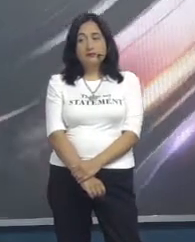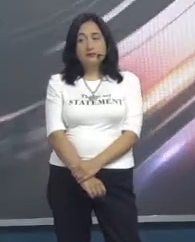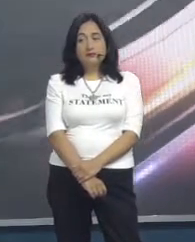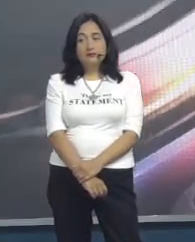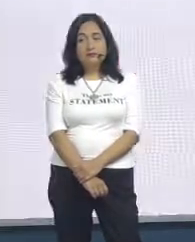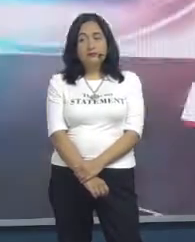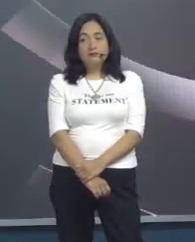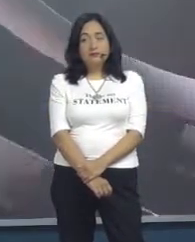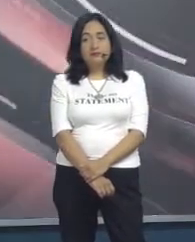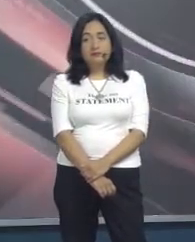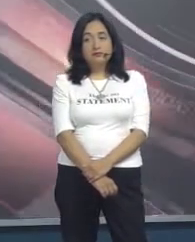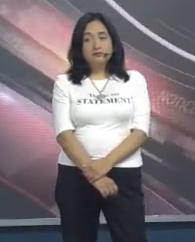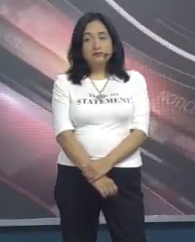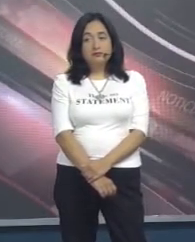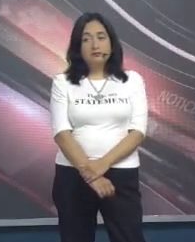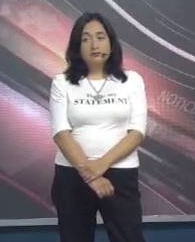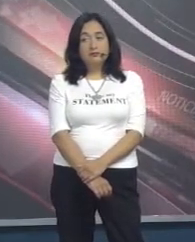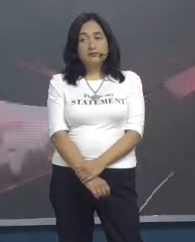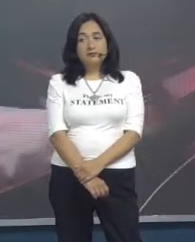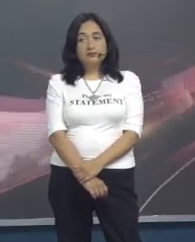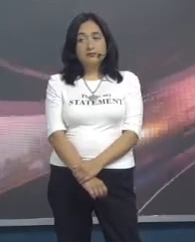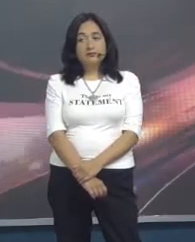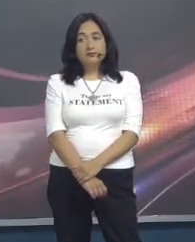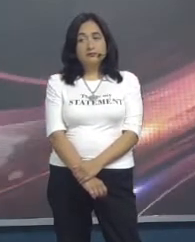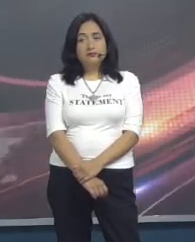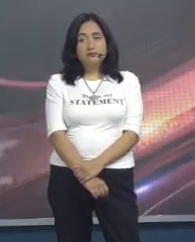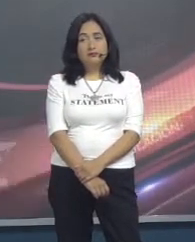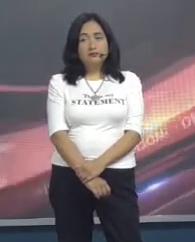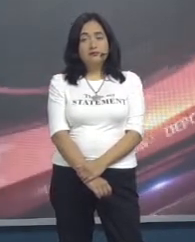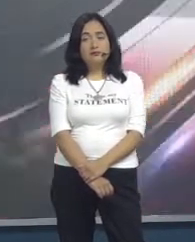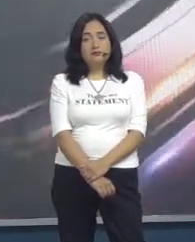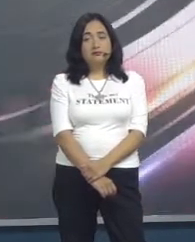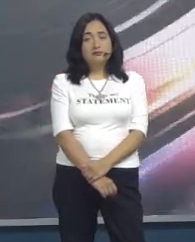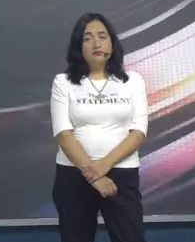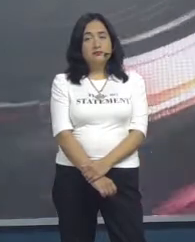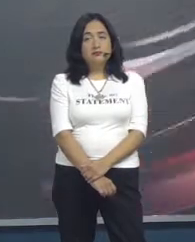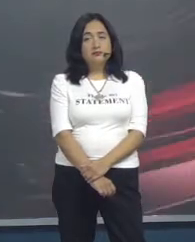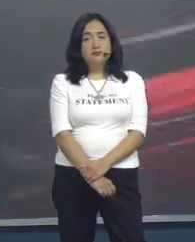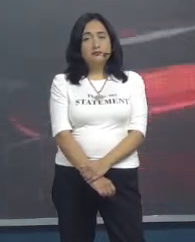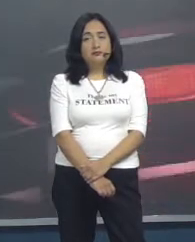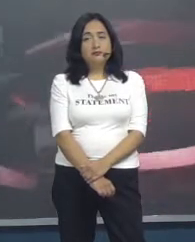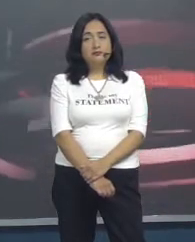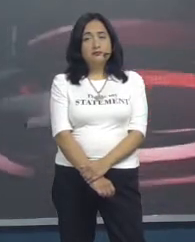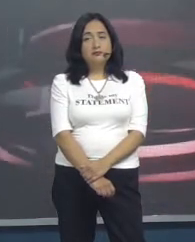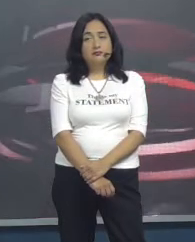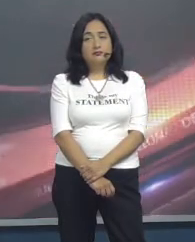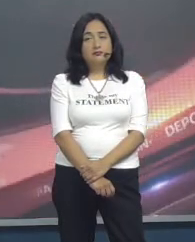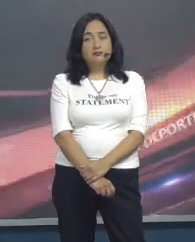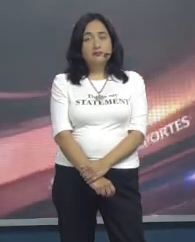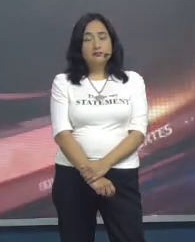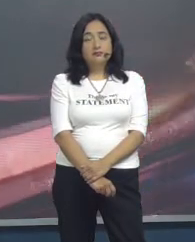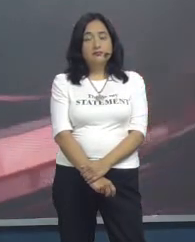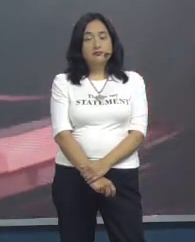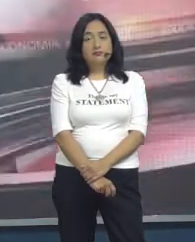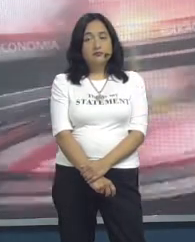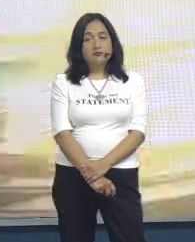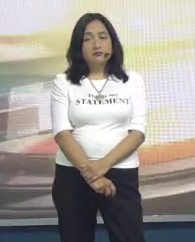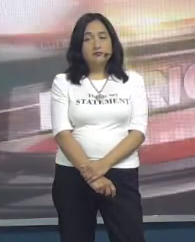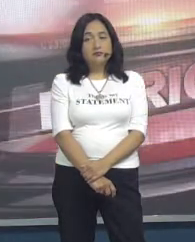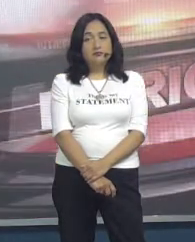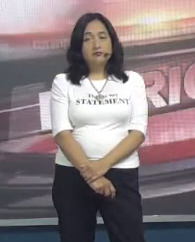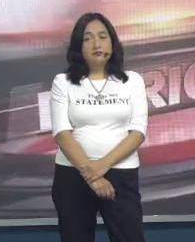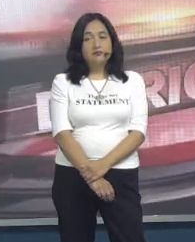habido una movilización de la gente, está quizás entendiendo un poco esto del sistema solidario, al